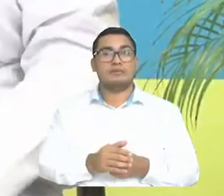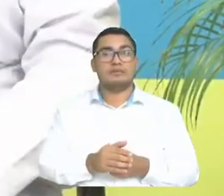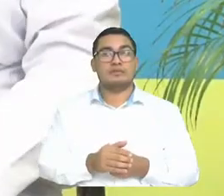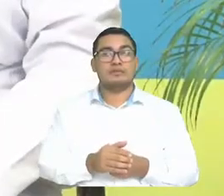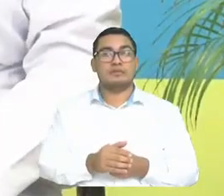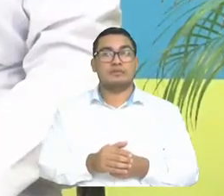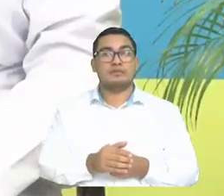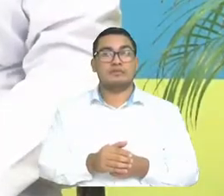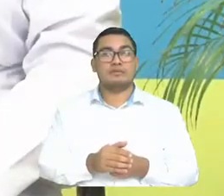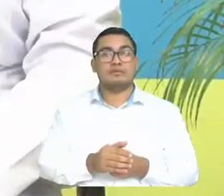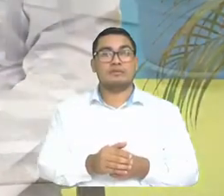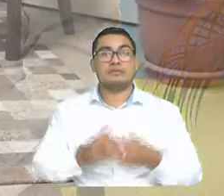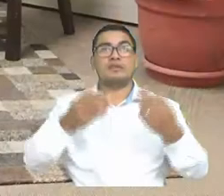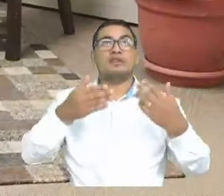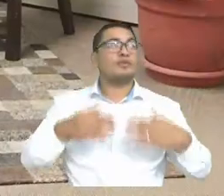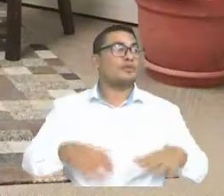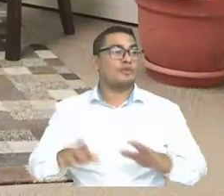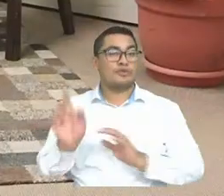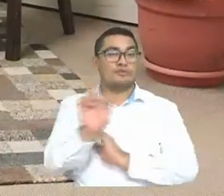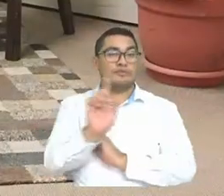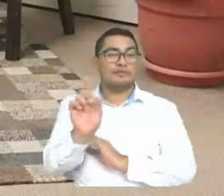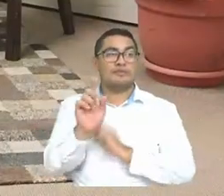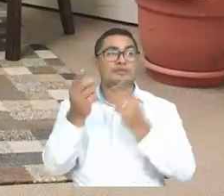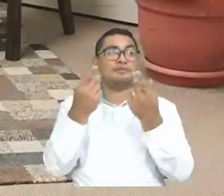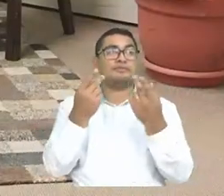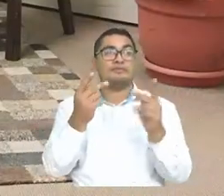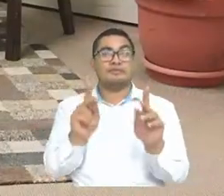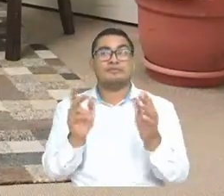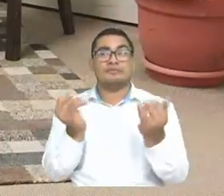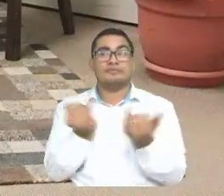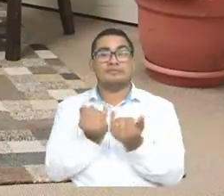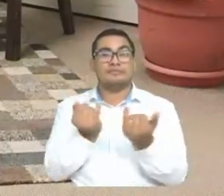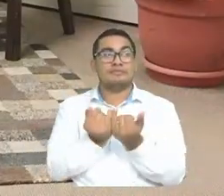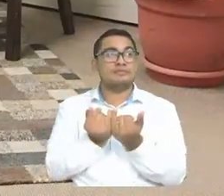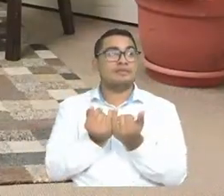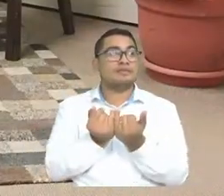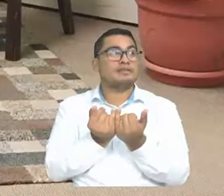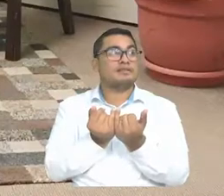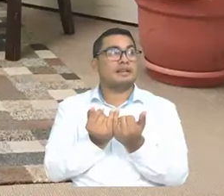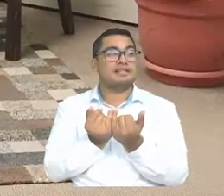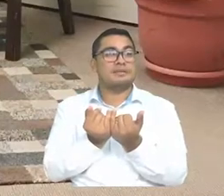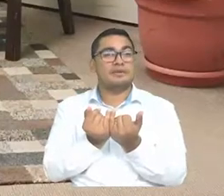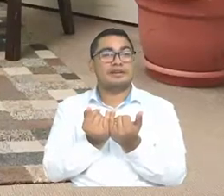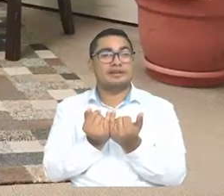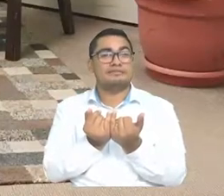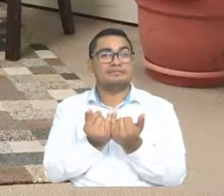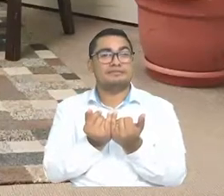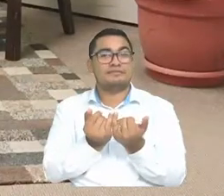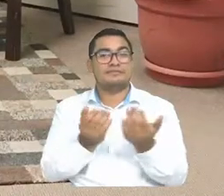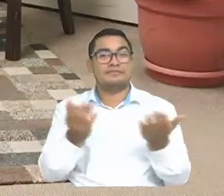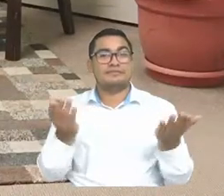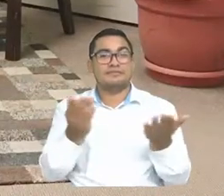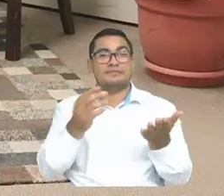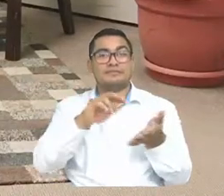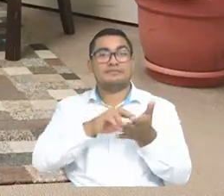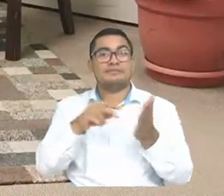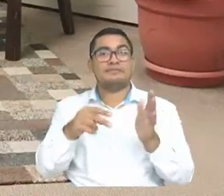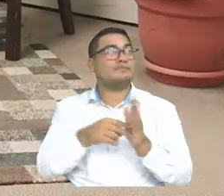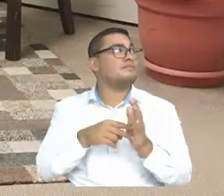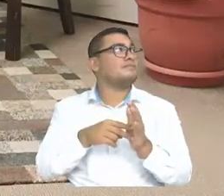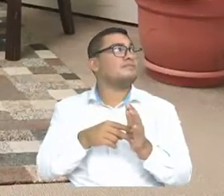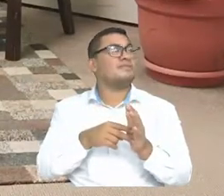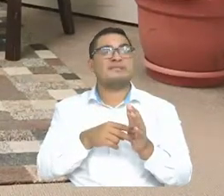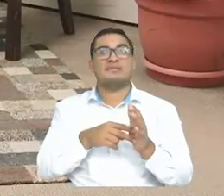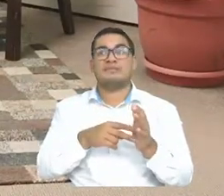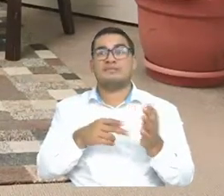no normal, pero sí, obviamente, cuando un niño que es prematuro lo